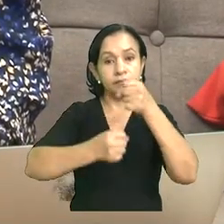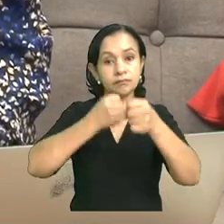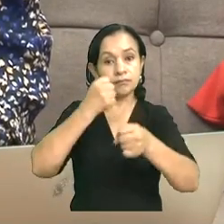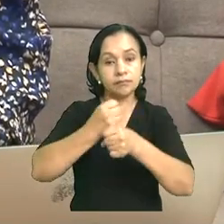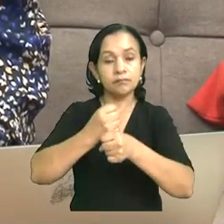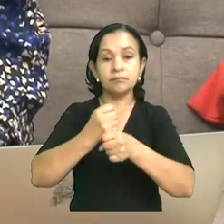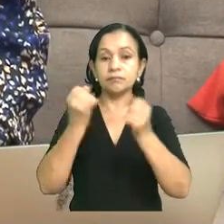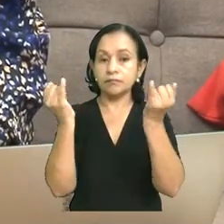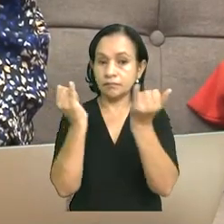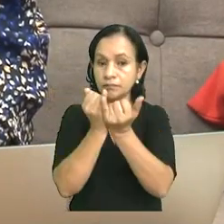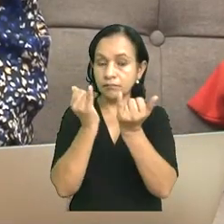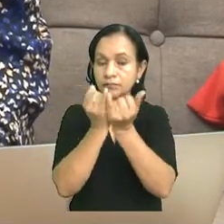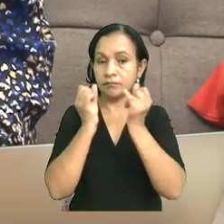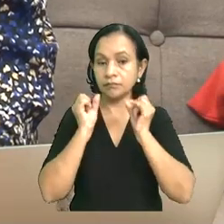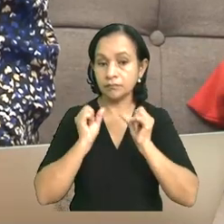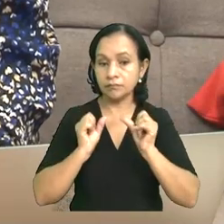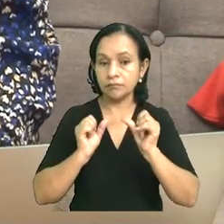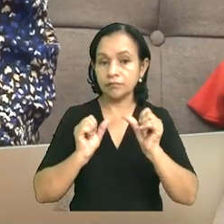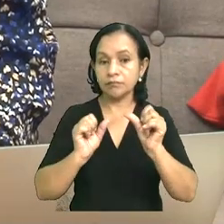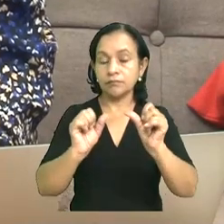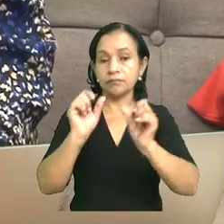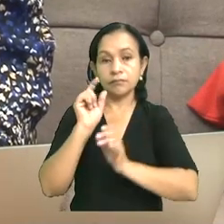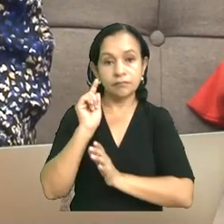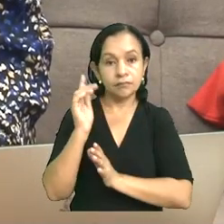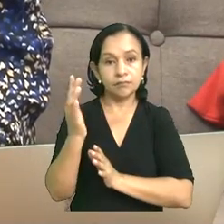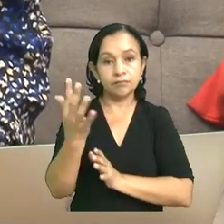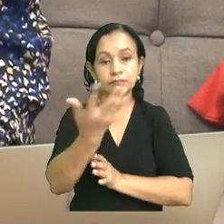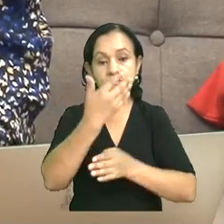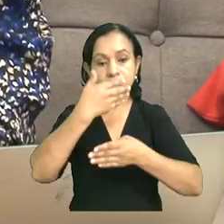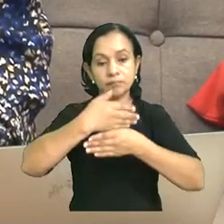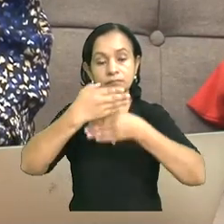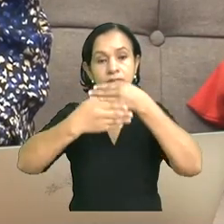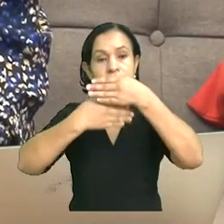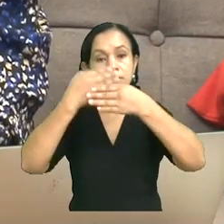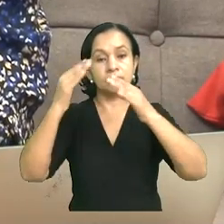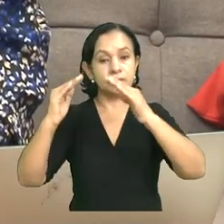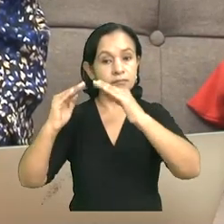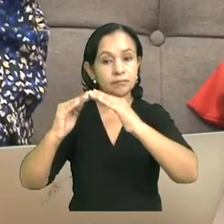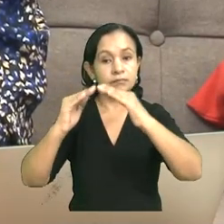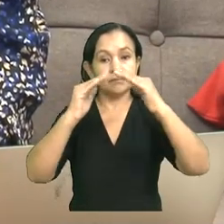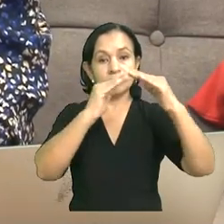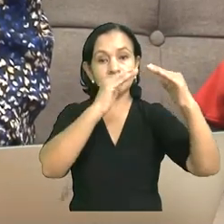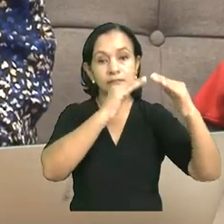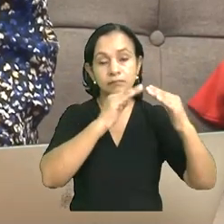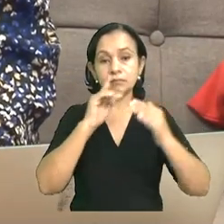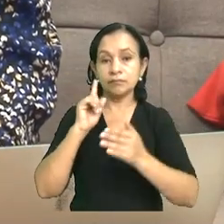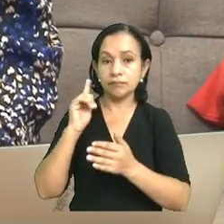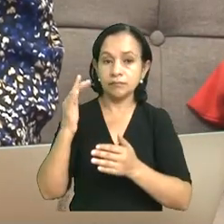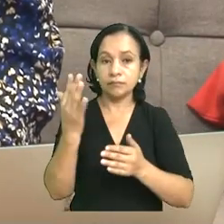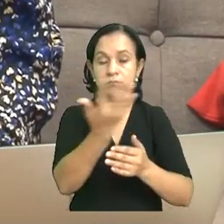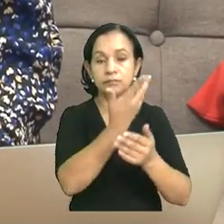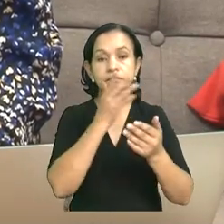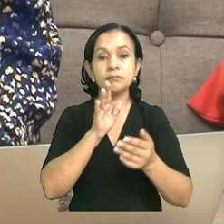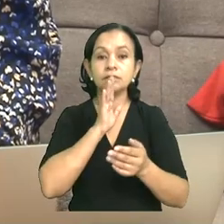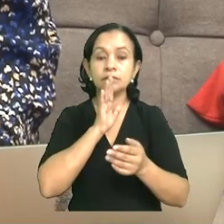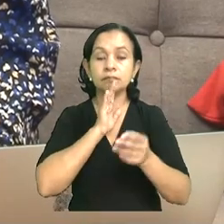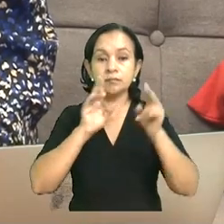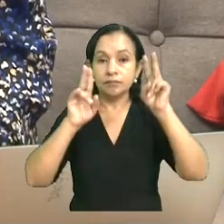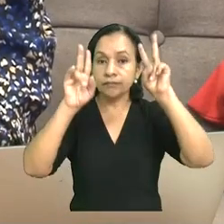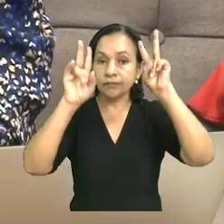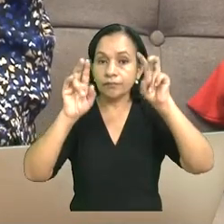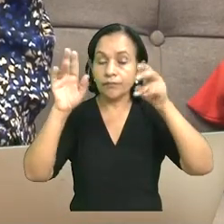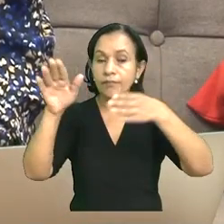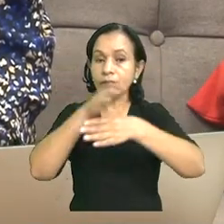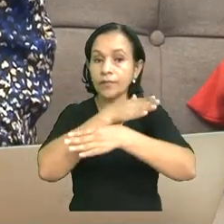pues igual vamos a continuar con todo la construcción de vivienda. Todo esto pues está relacionado a otros temas, por